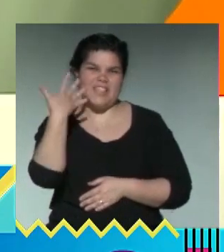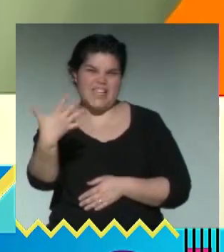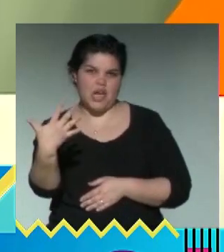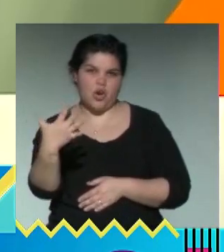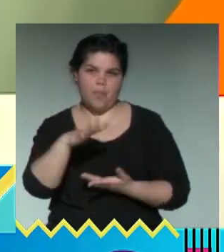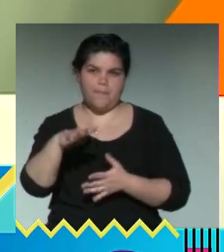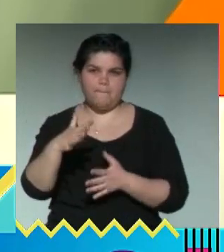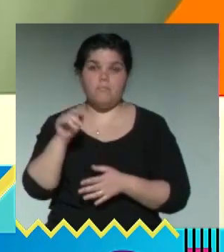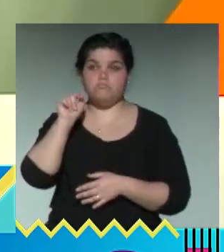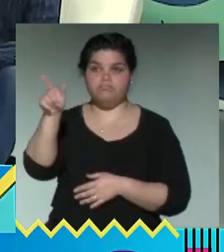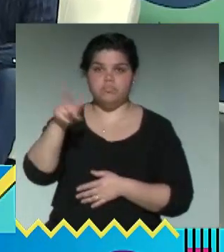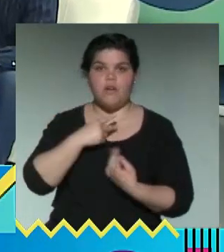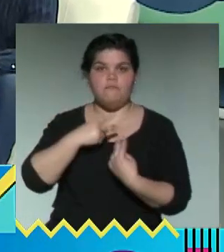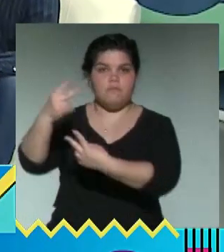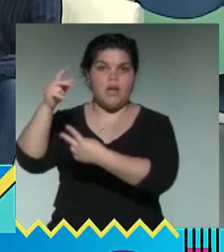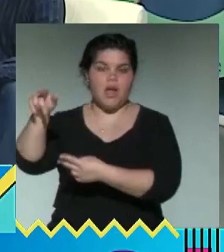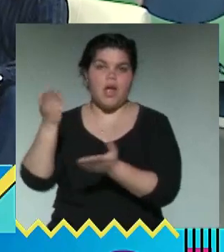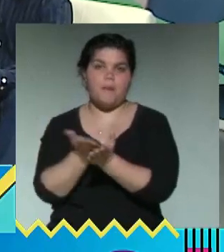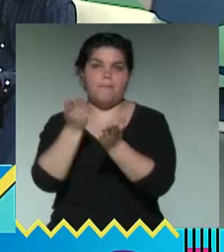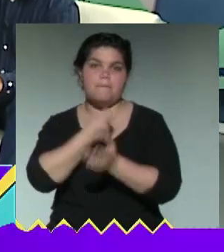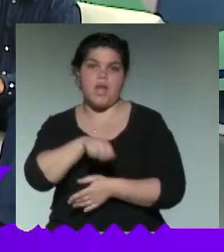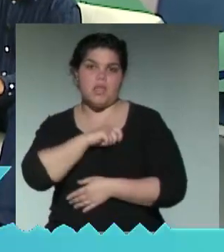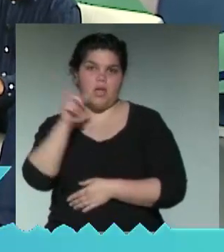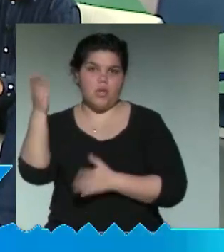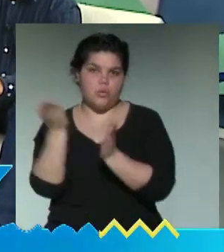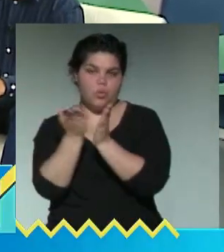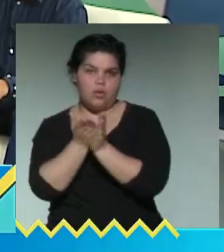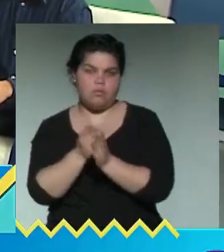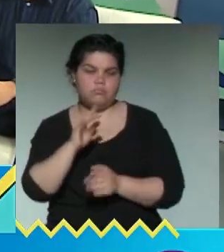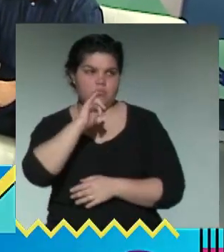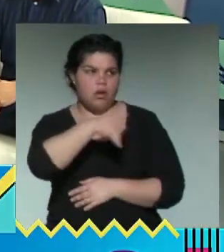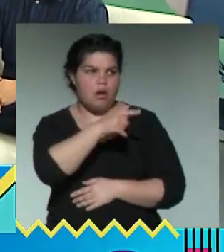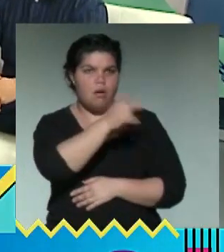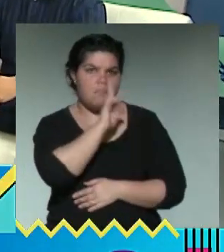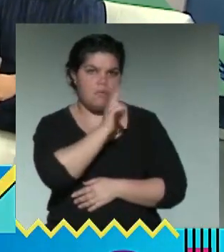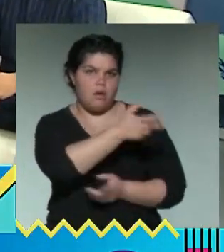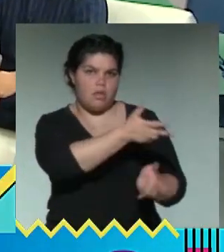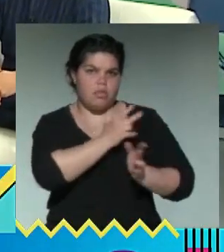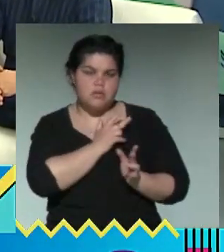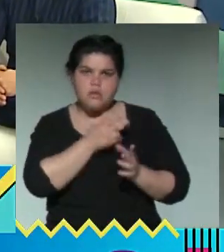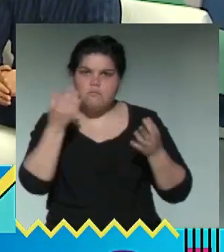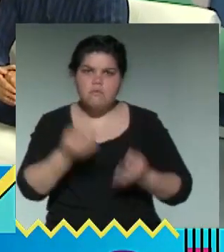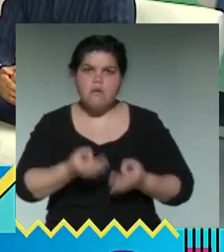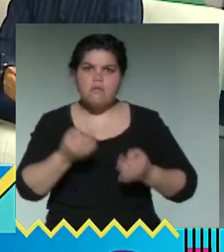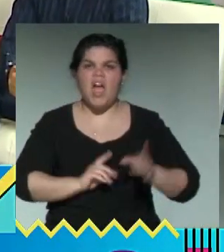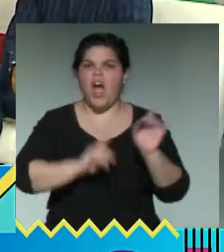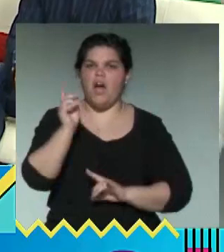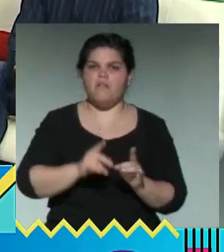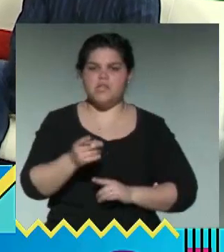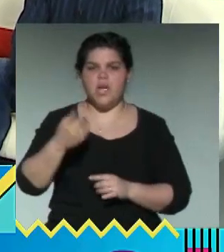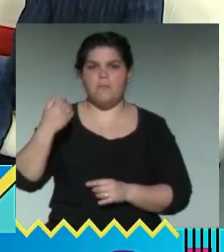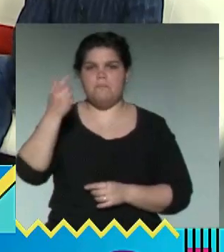Y realmente me hago eco de lo que decís, Ana, porque el argentino, el mendocino, tiende mucho por ahí a criticar y a ser